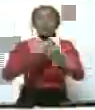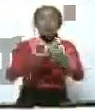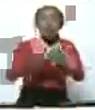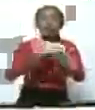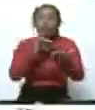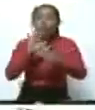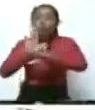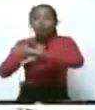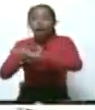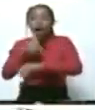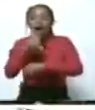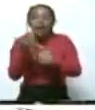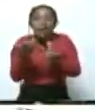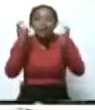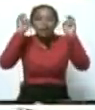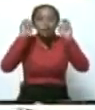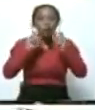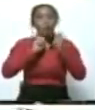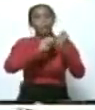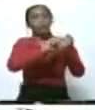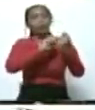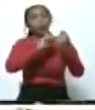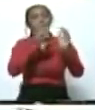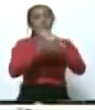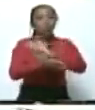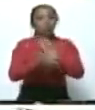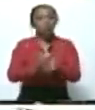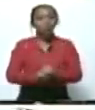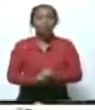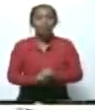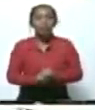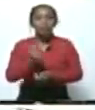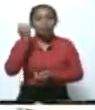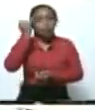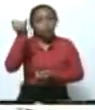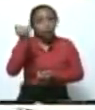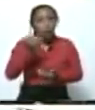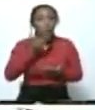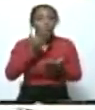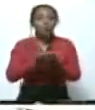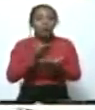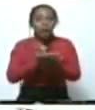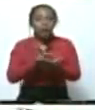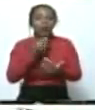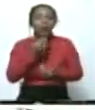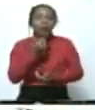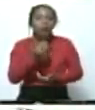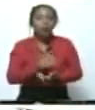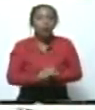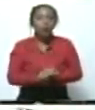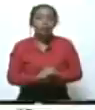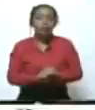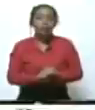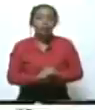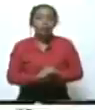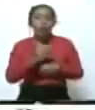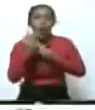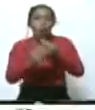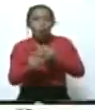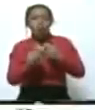de cada detalle de los temas que se discutan, de las ideas que se propongan, de por dónde va el